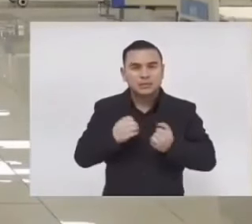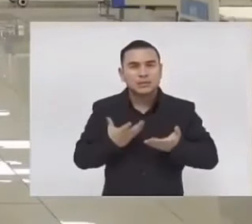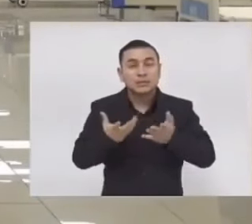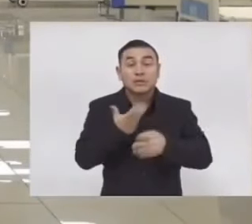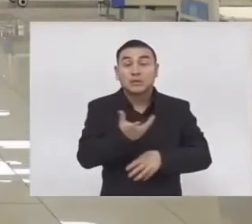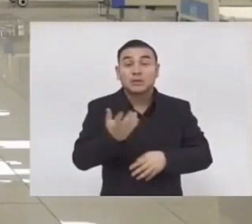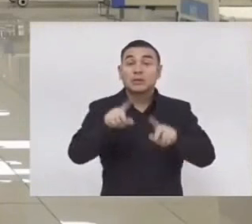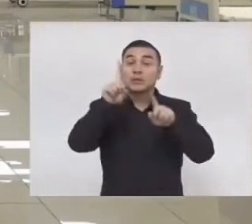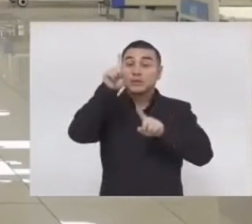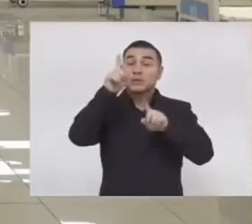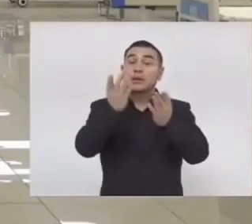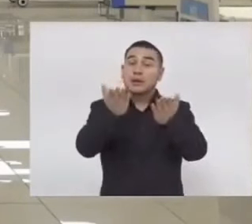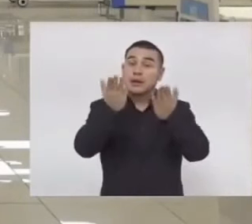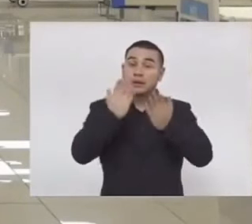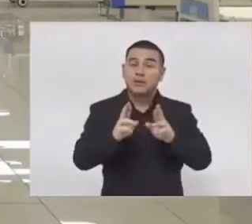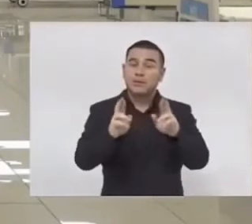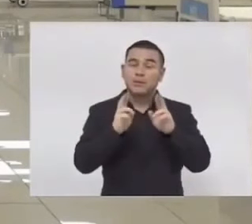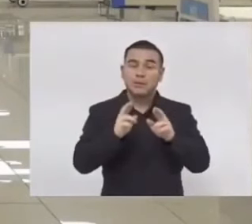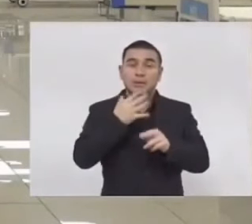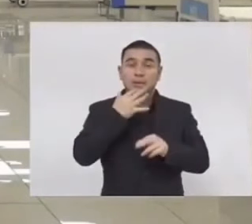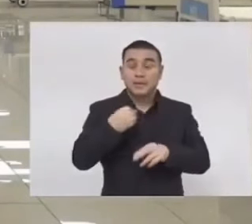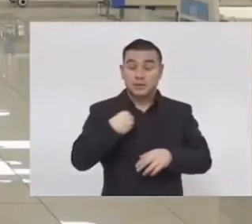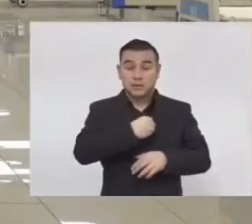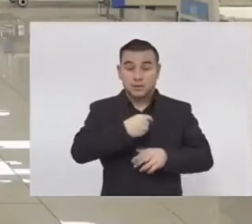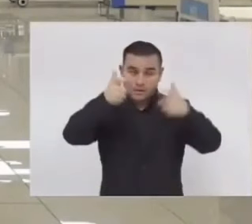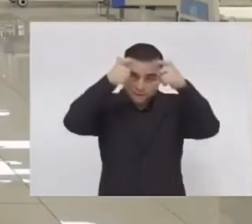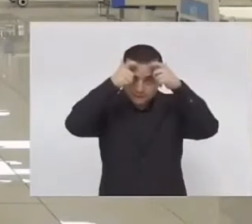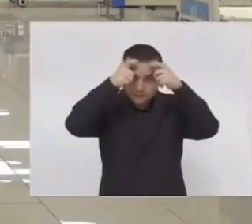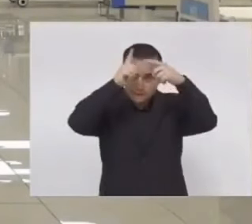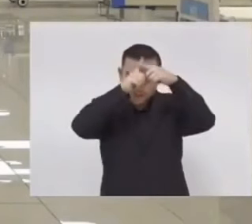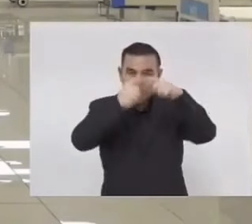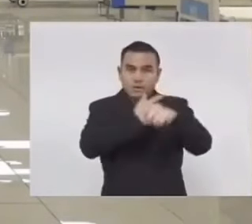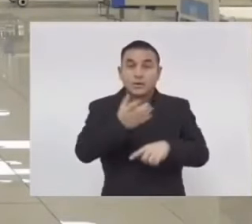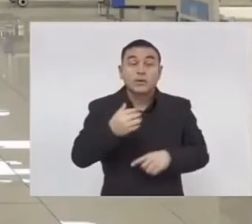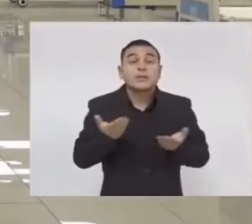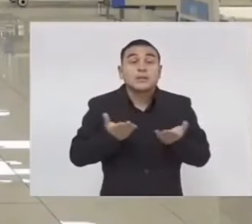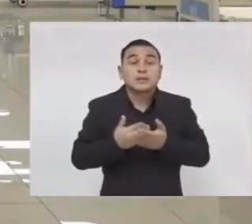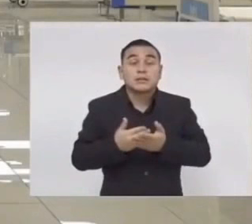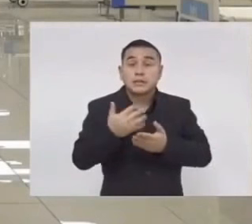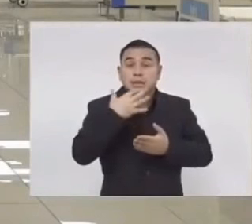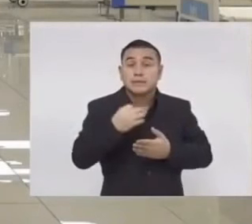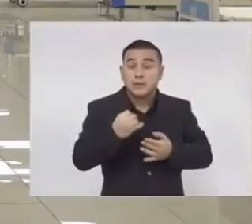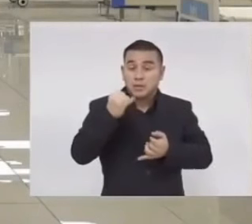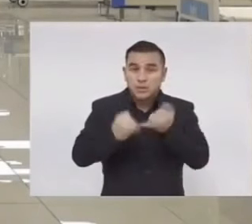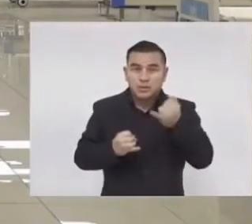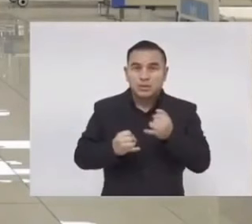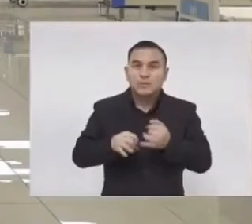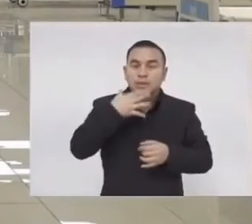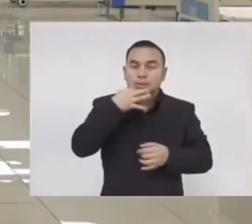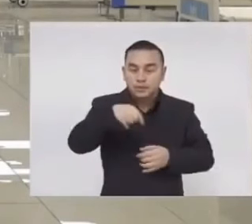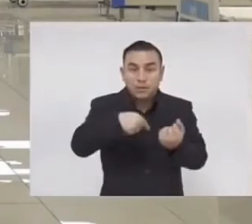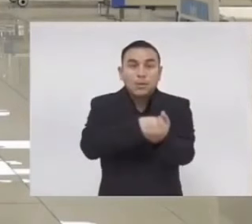y lo demás queda en manos de dios pero vamos a tener a nuestro médico a nuestro programa de feria nuestro sabor de la salud todos con el equipo es necesario lo último como el primer mundo